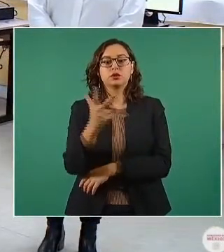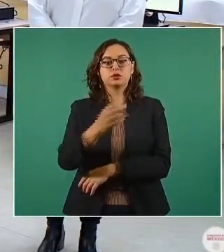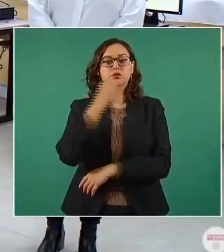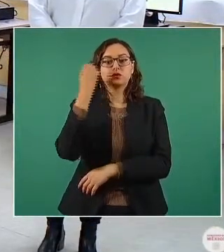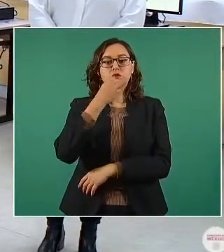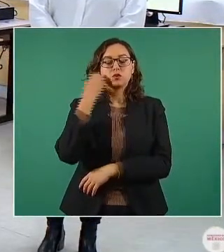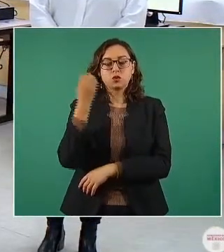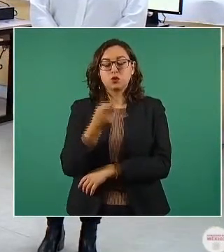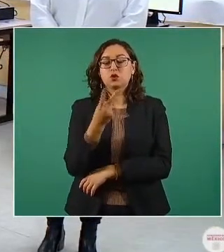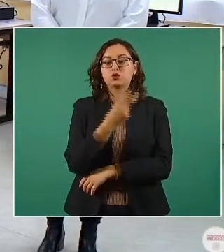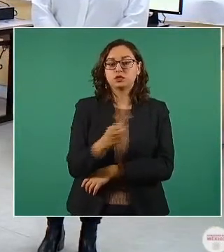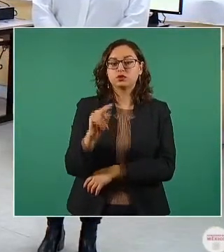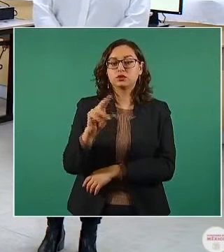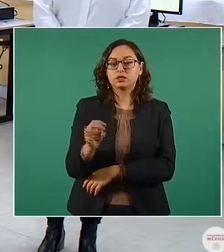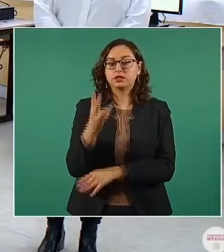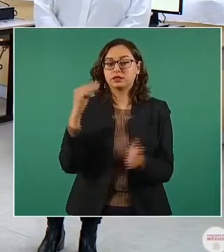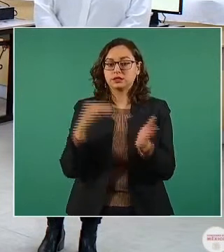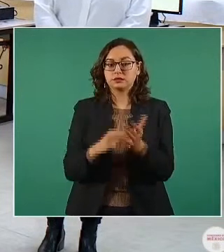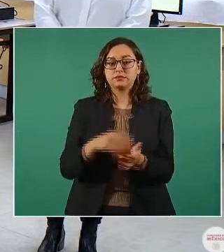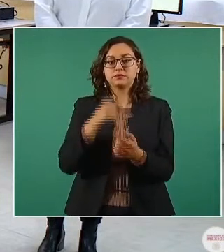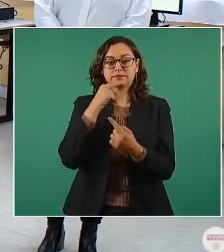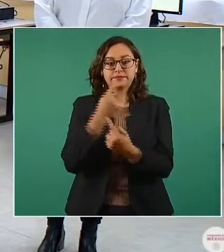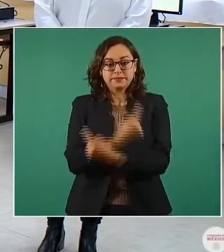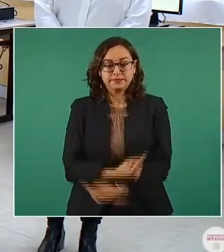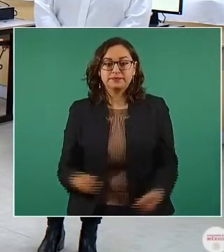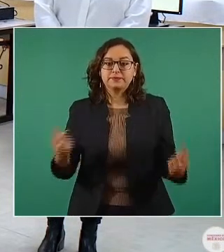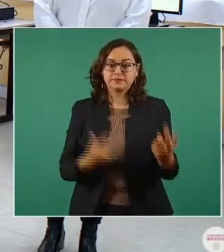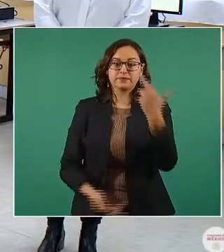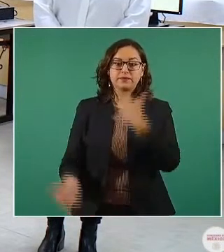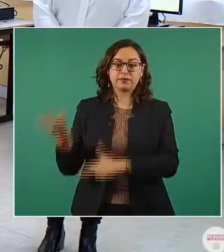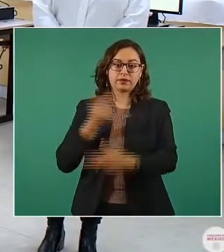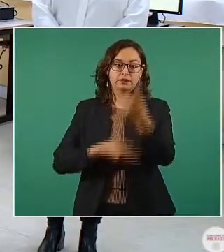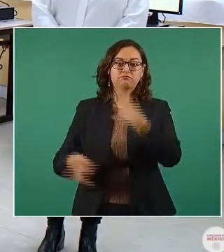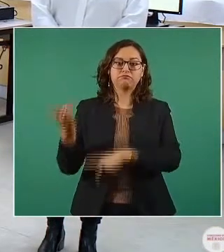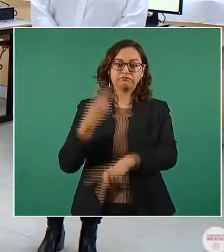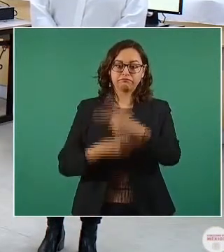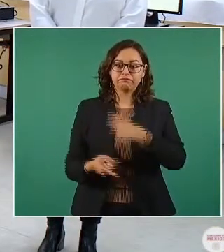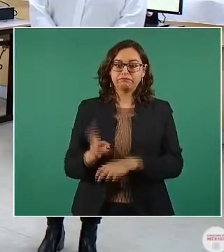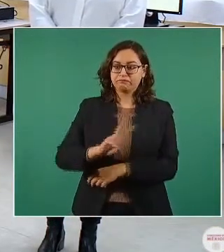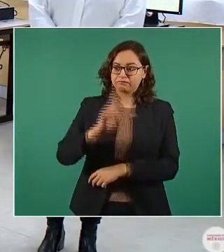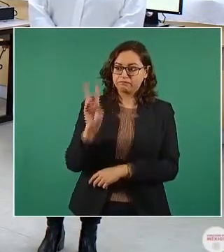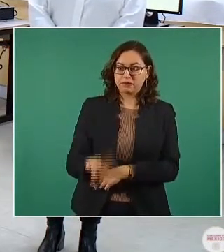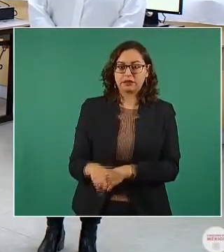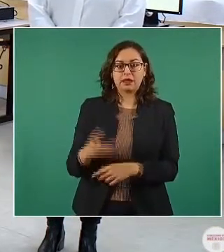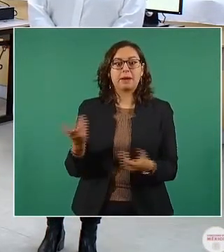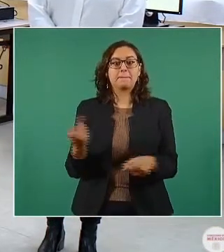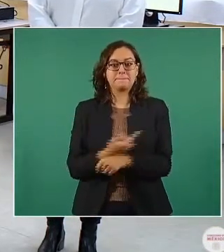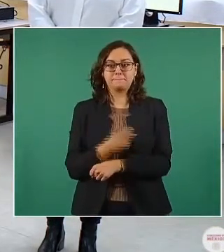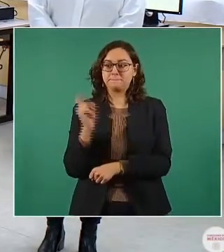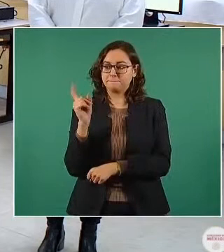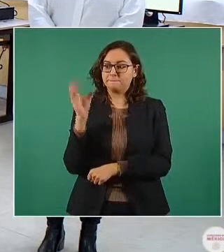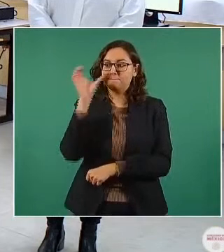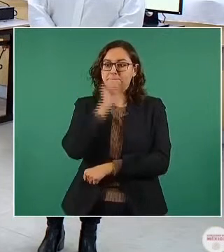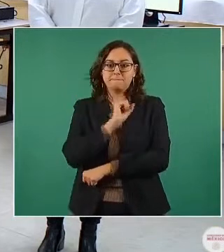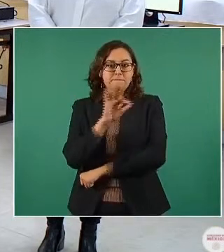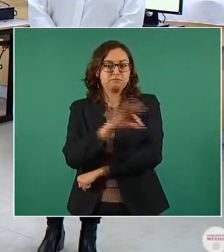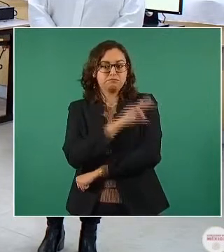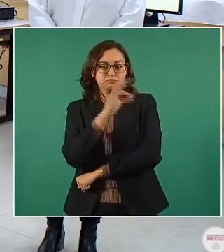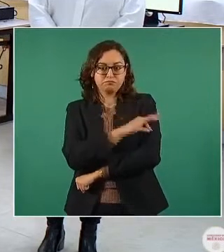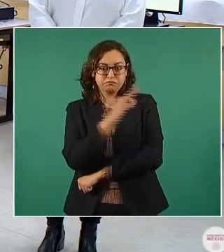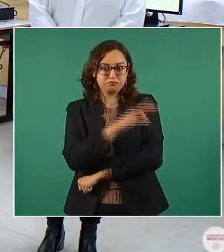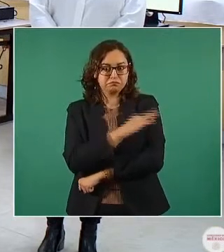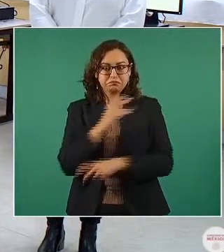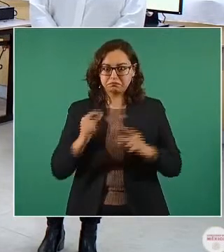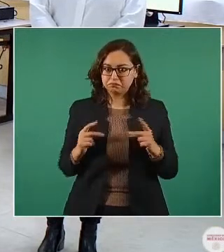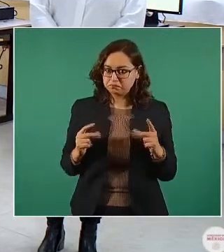293.000 niños. Va ligado sin duda en el alto porcentaje de vacunación que tiene Aguascalientes. No nos deje, por favor,